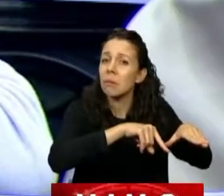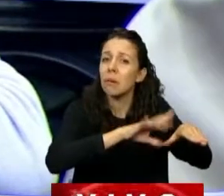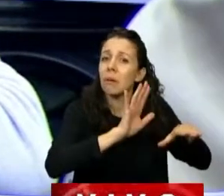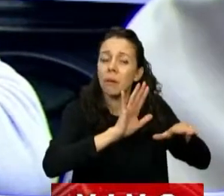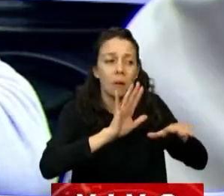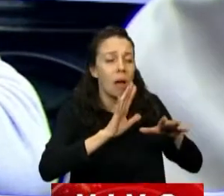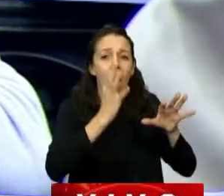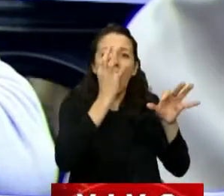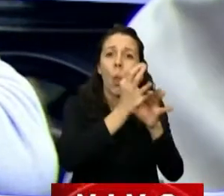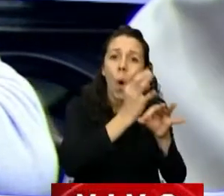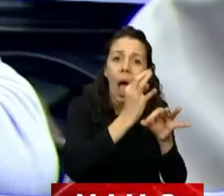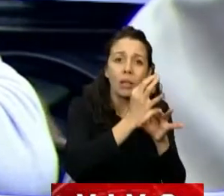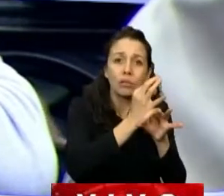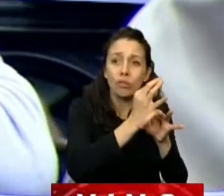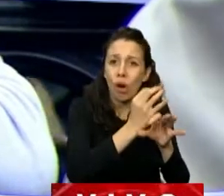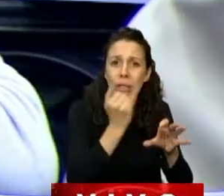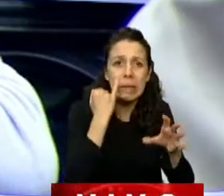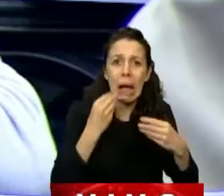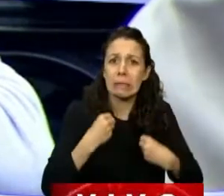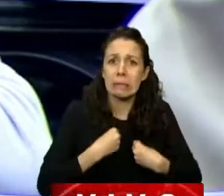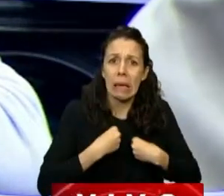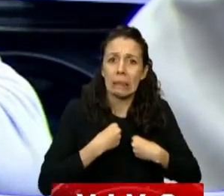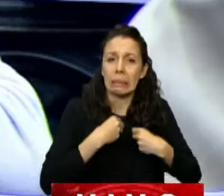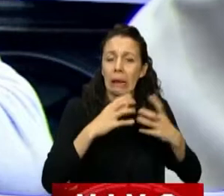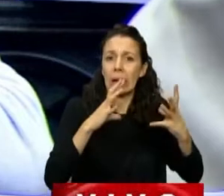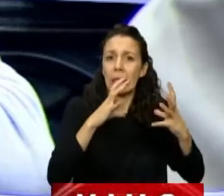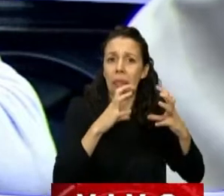sistema educativo de lo que hoy quedaron en nuestro país.